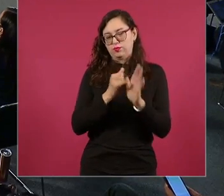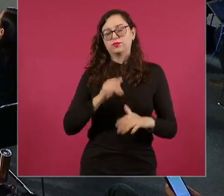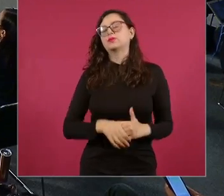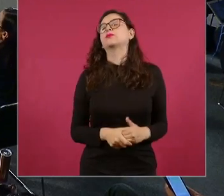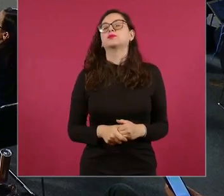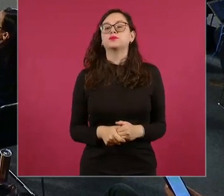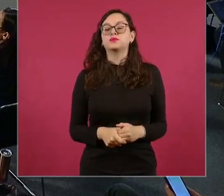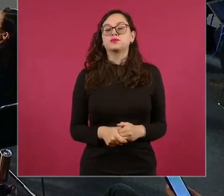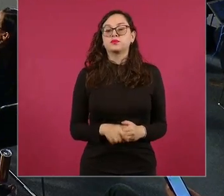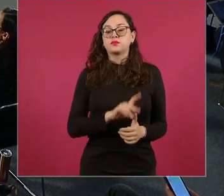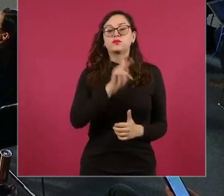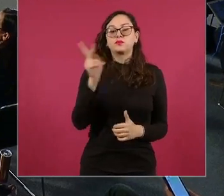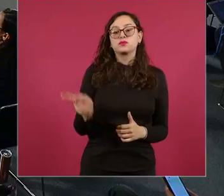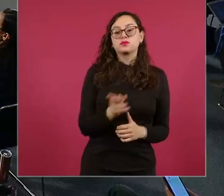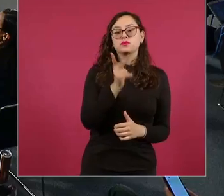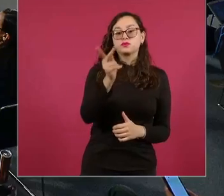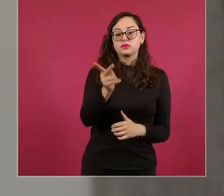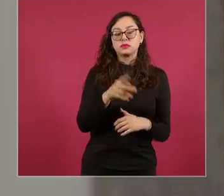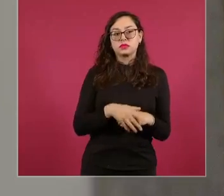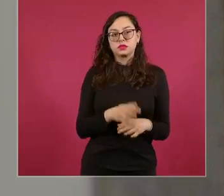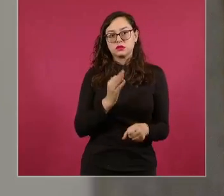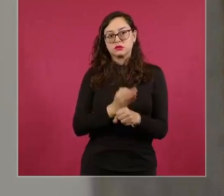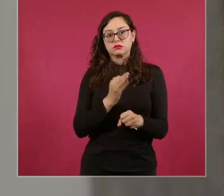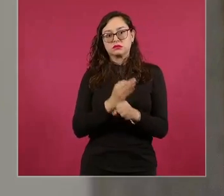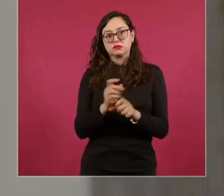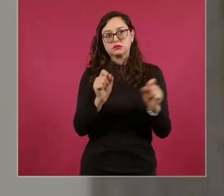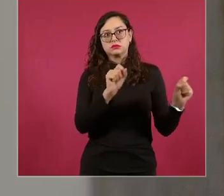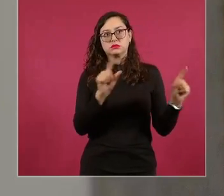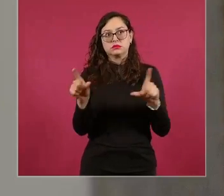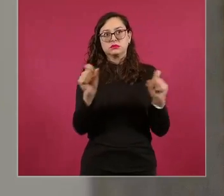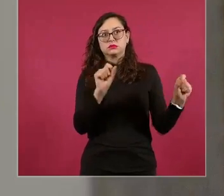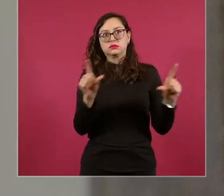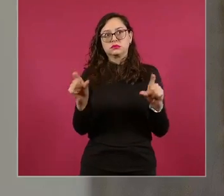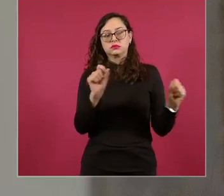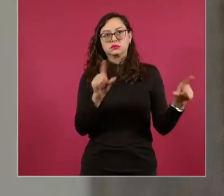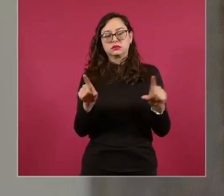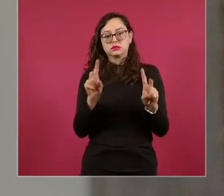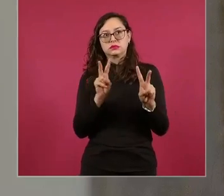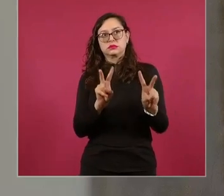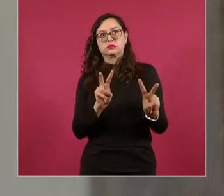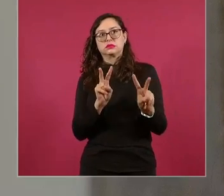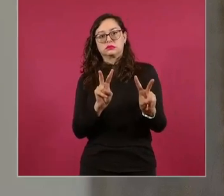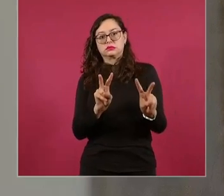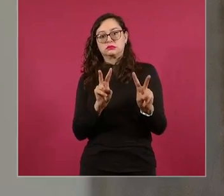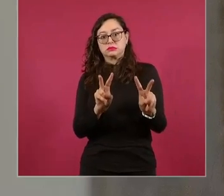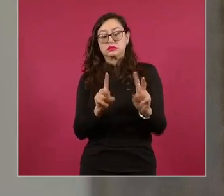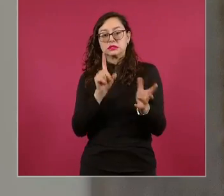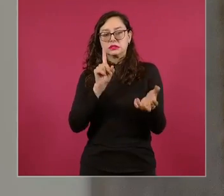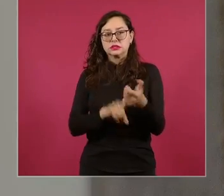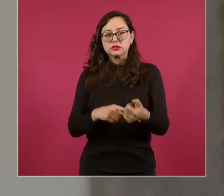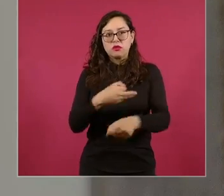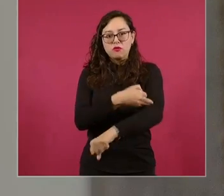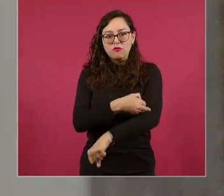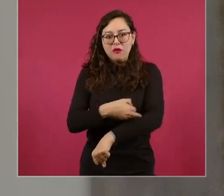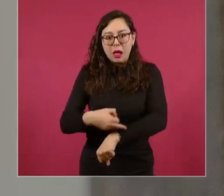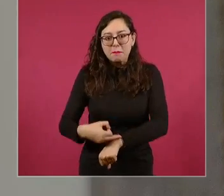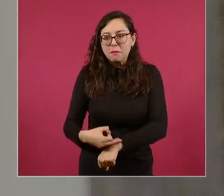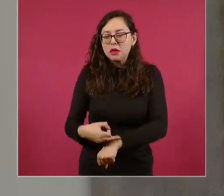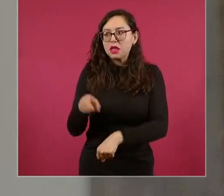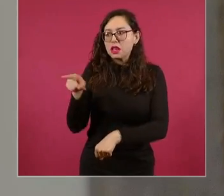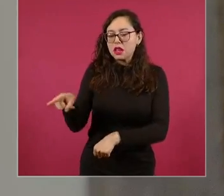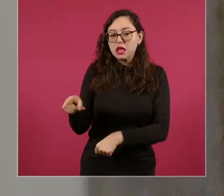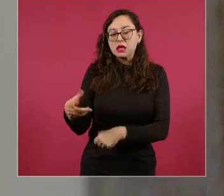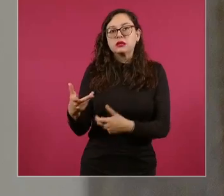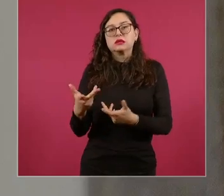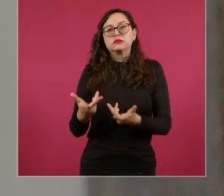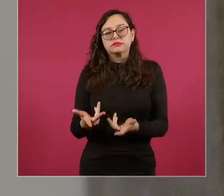tiene que ver con esta presentación que se acaba de hacer en cuanto al nepotismo. Nosotros hemos